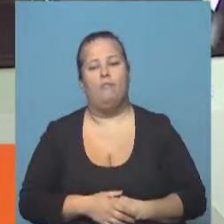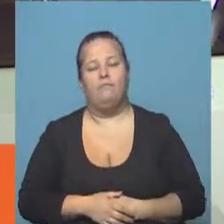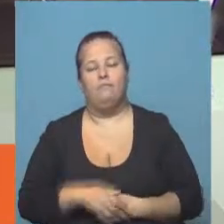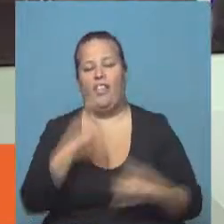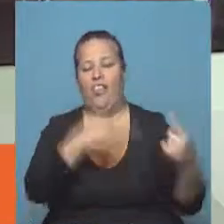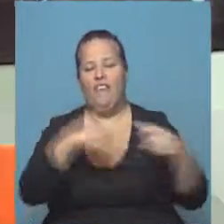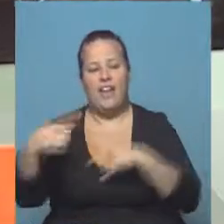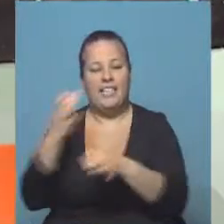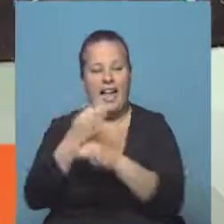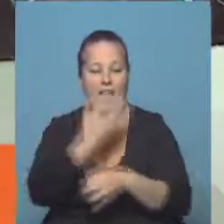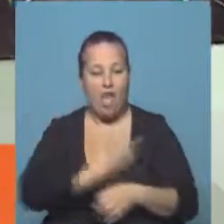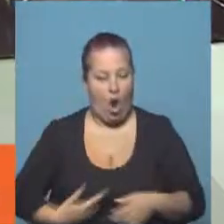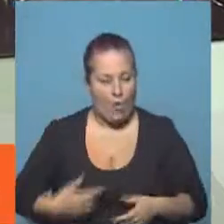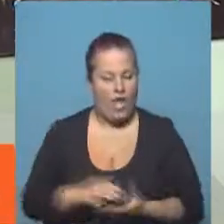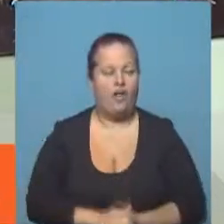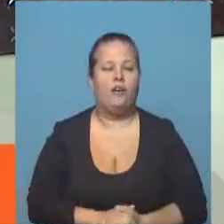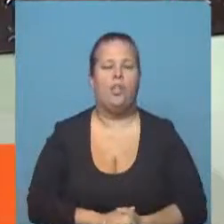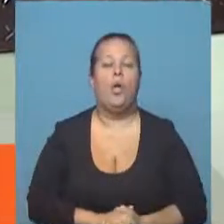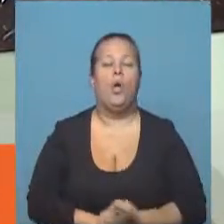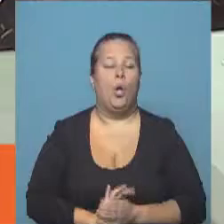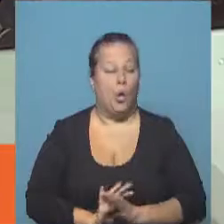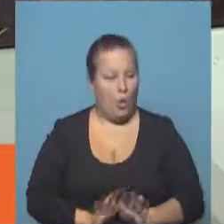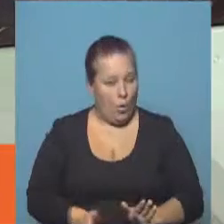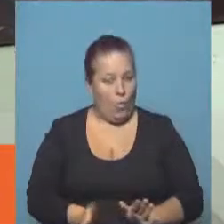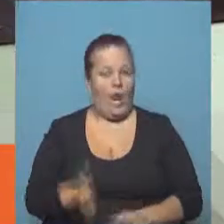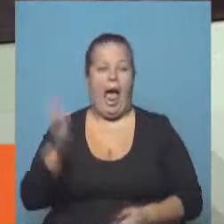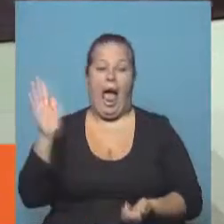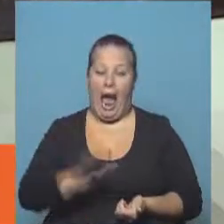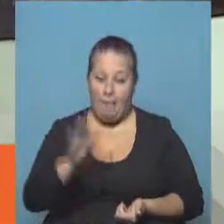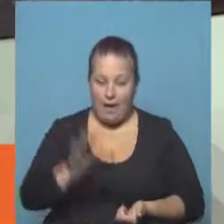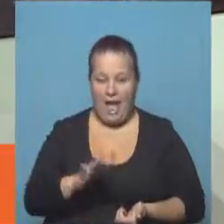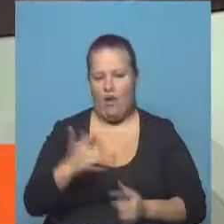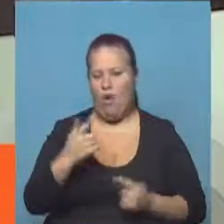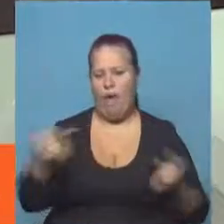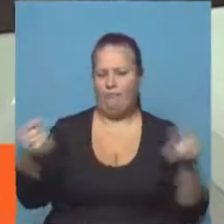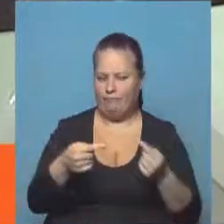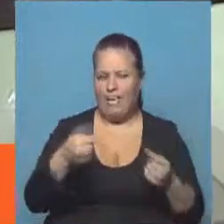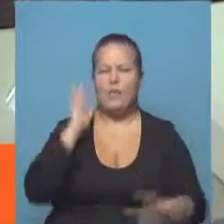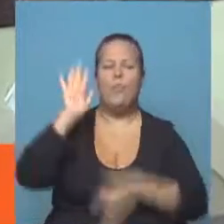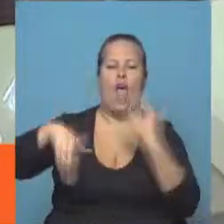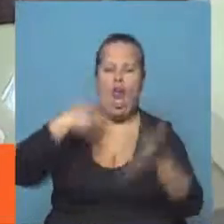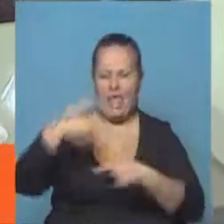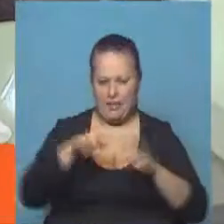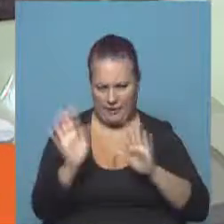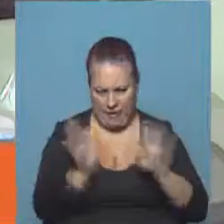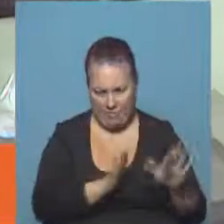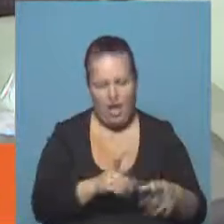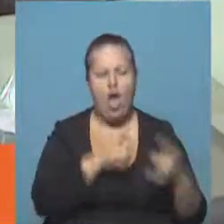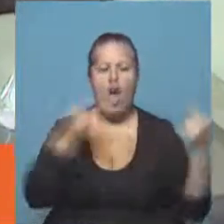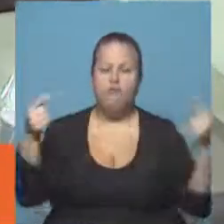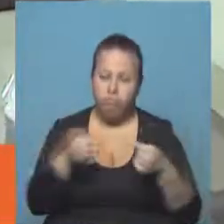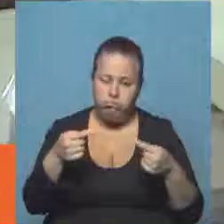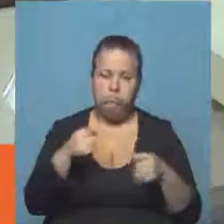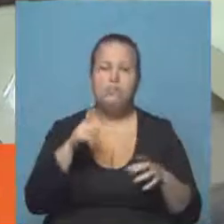estos distintos tipos de gobiernos que se planteaban? Bueno, donde hay amenazas no hay oposición, hay violencia. La oposición